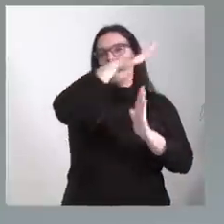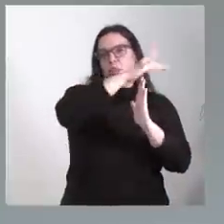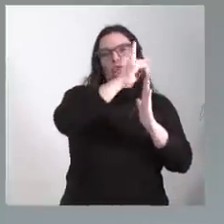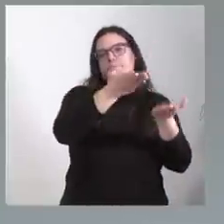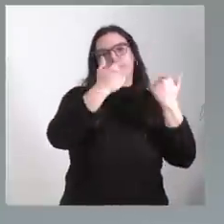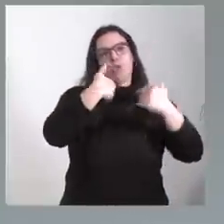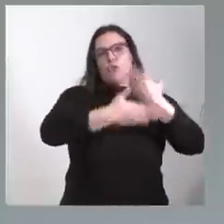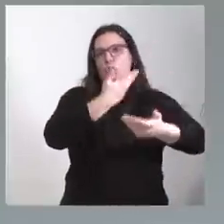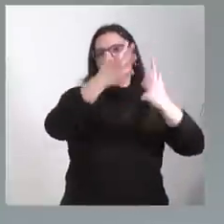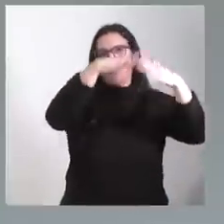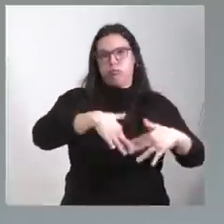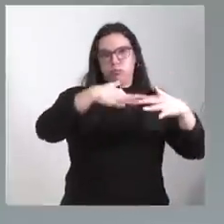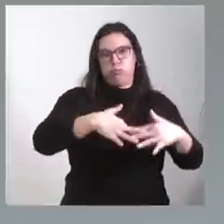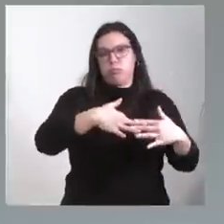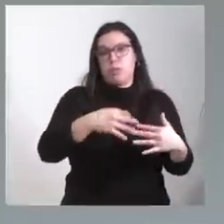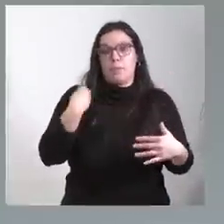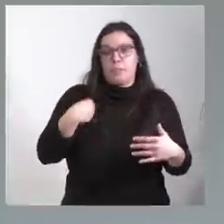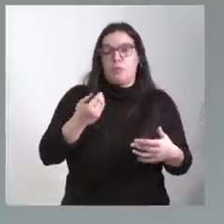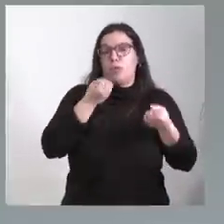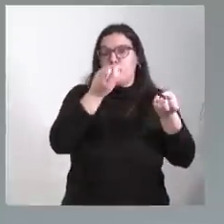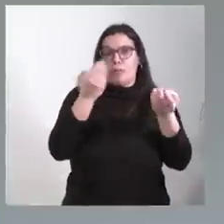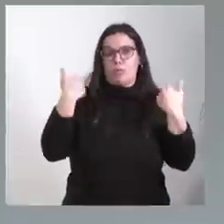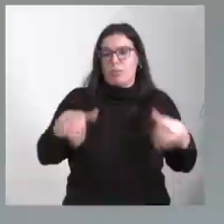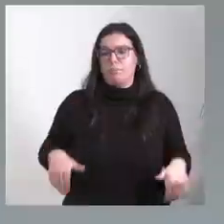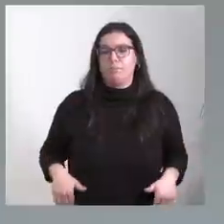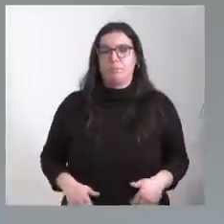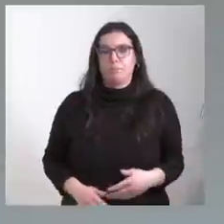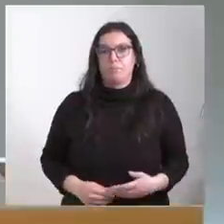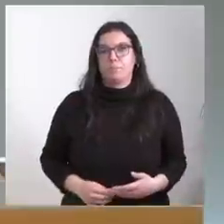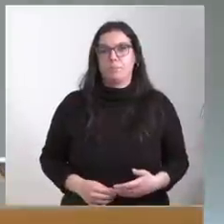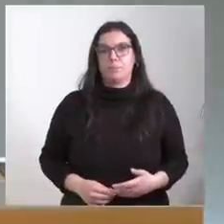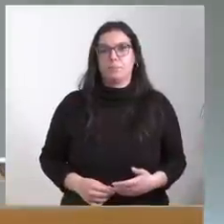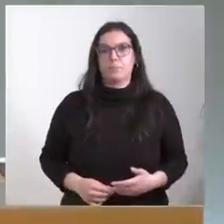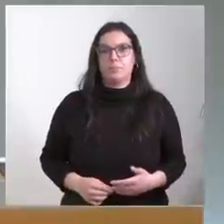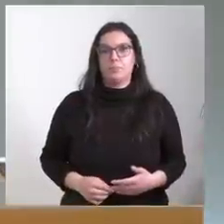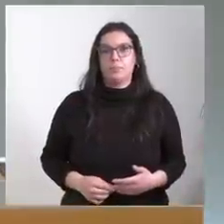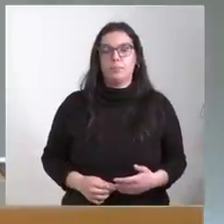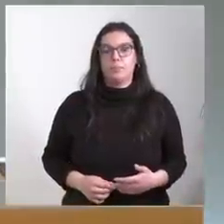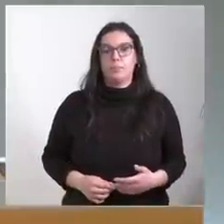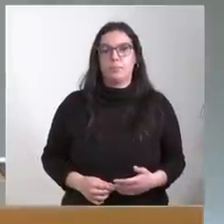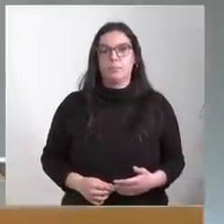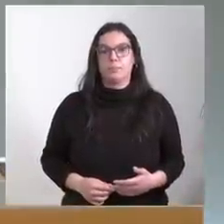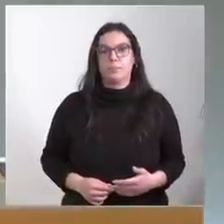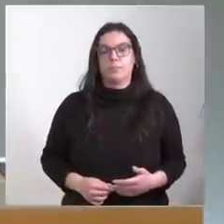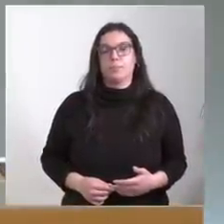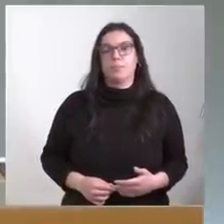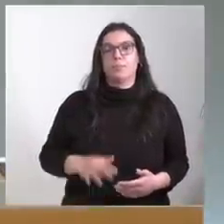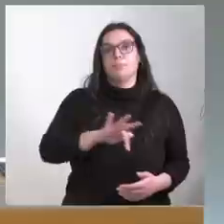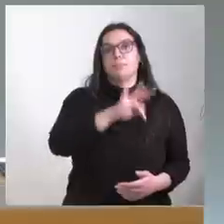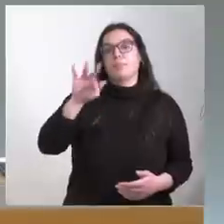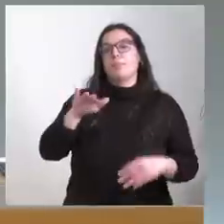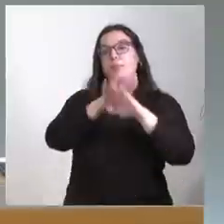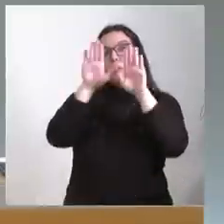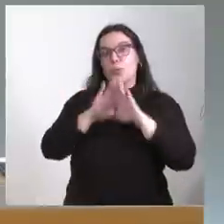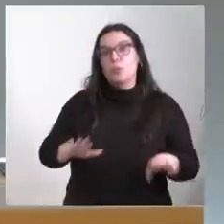aquella paralización cautelar Que es de la cual informamos y dimos transparencia en ese momento pues cerramos este turno